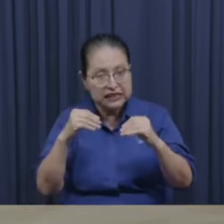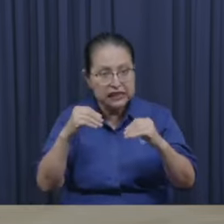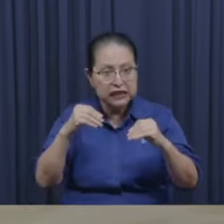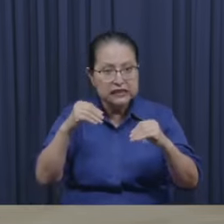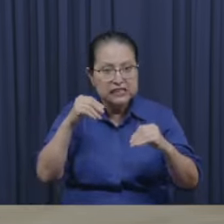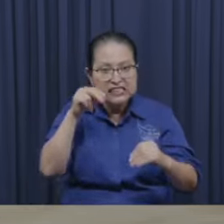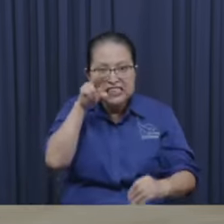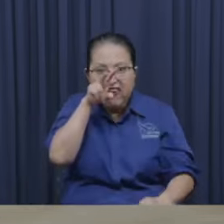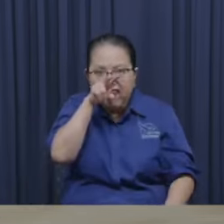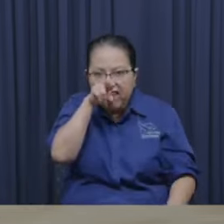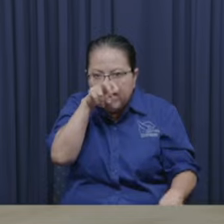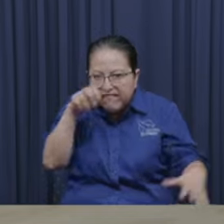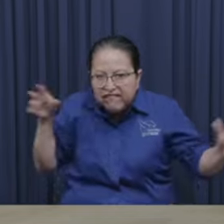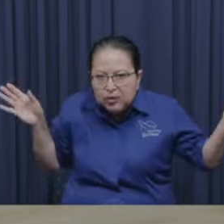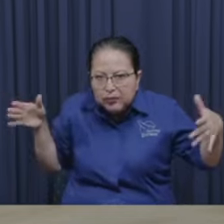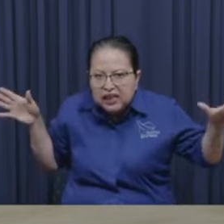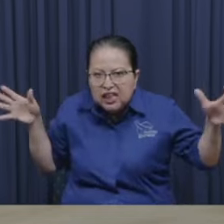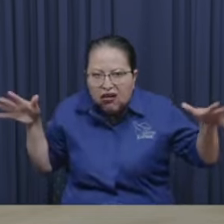vampiros